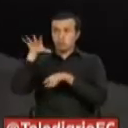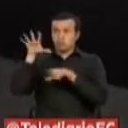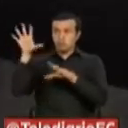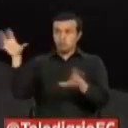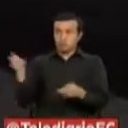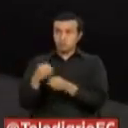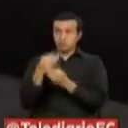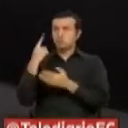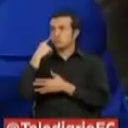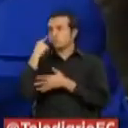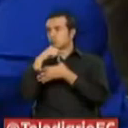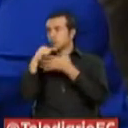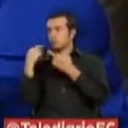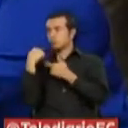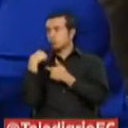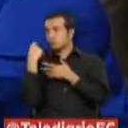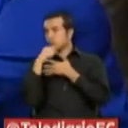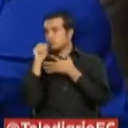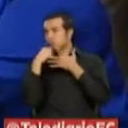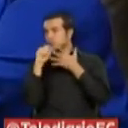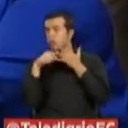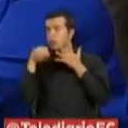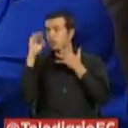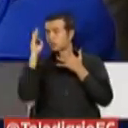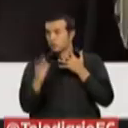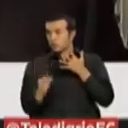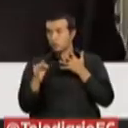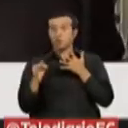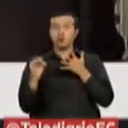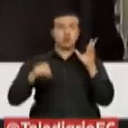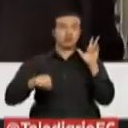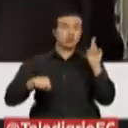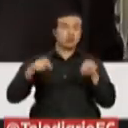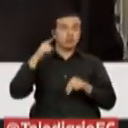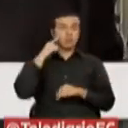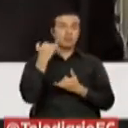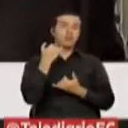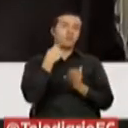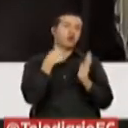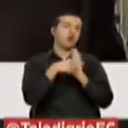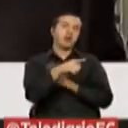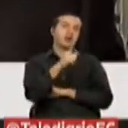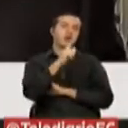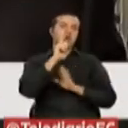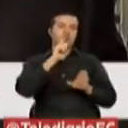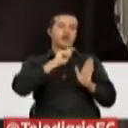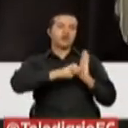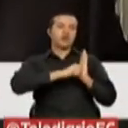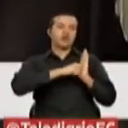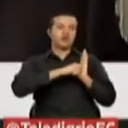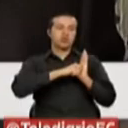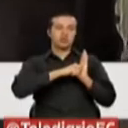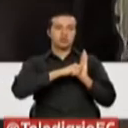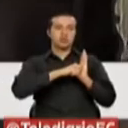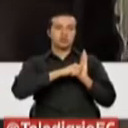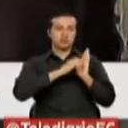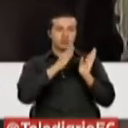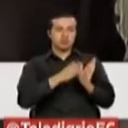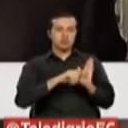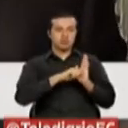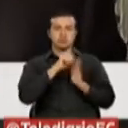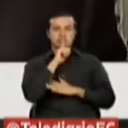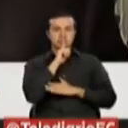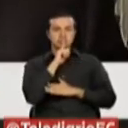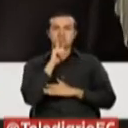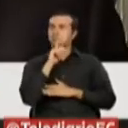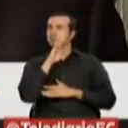del cumplimiento de sus funciones para garantizar la institucionalidad. Porque ahora, por ejemplo, usted ve que en la Contraloría, un mal contralor nadie ve,